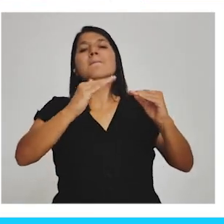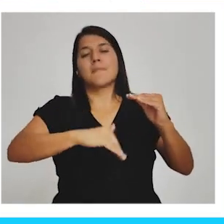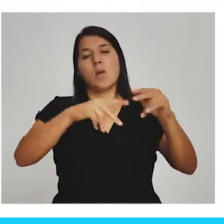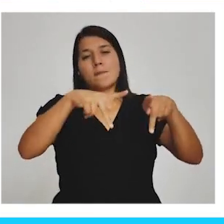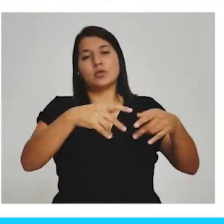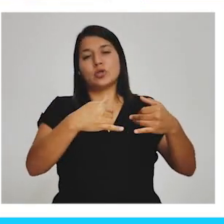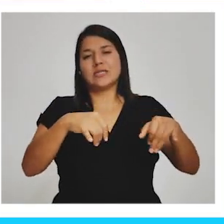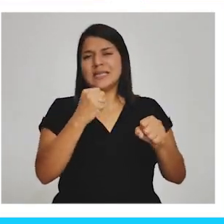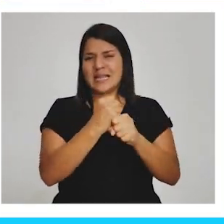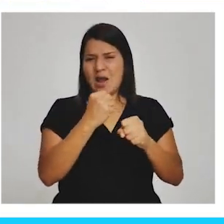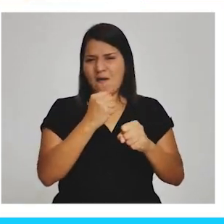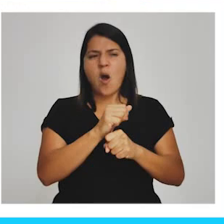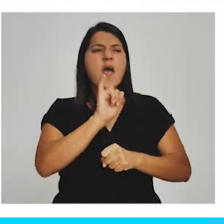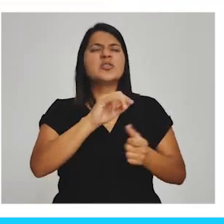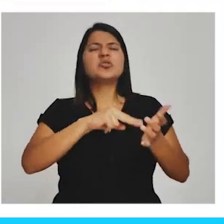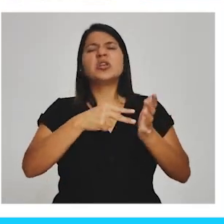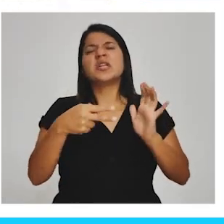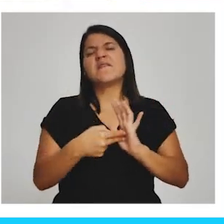unas